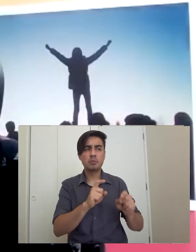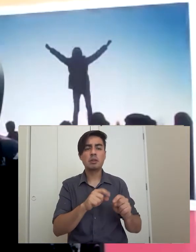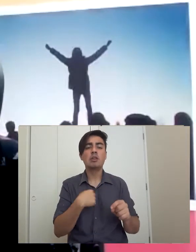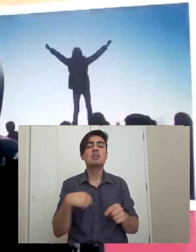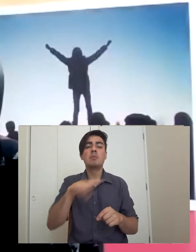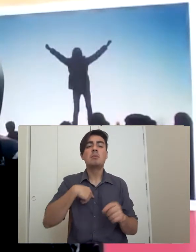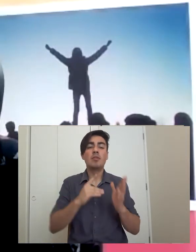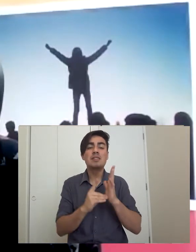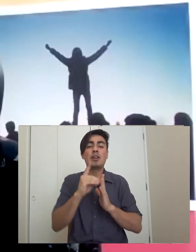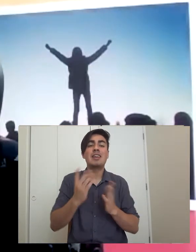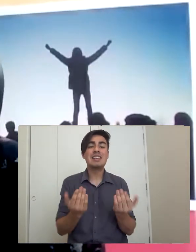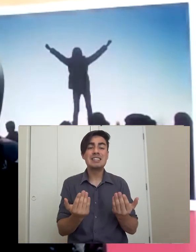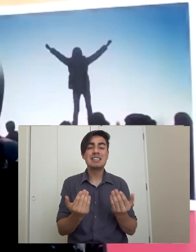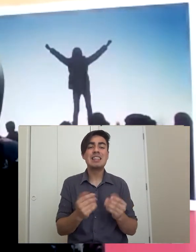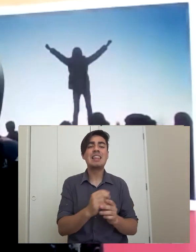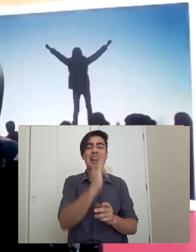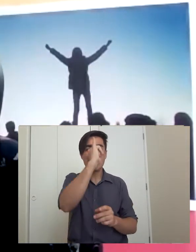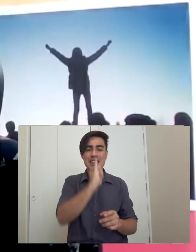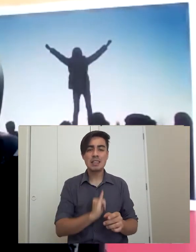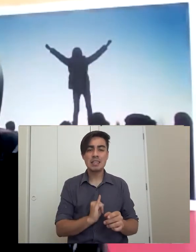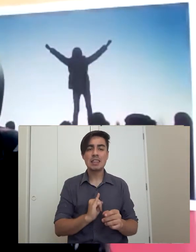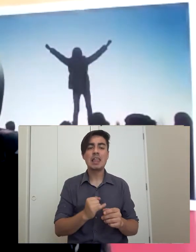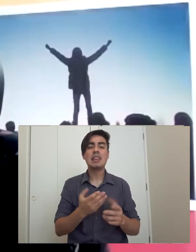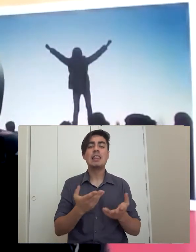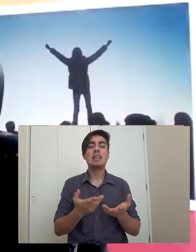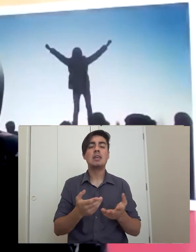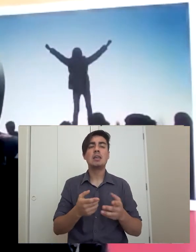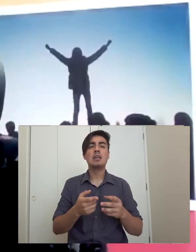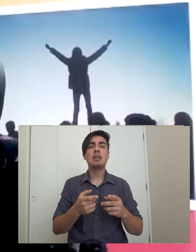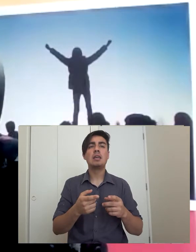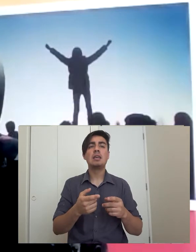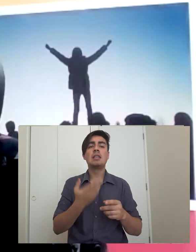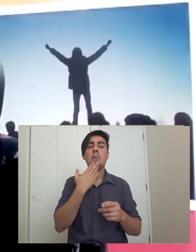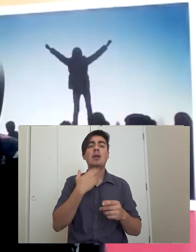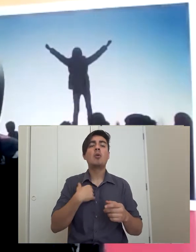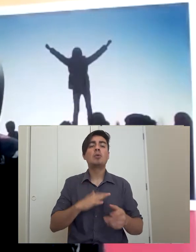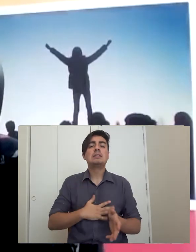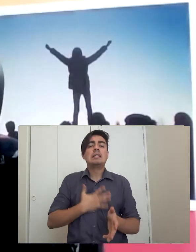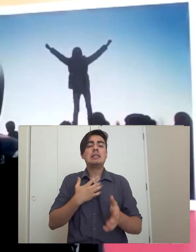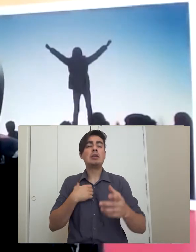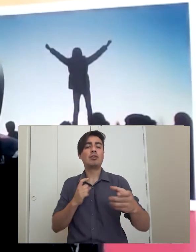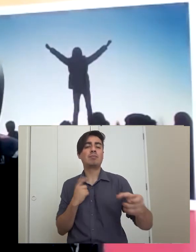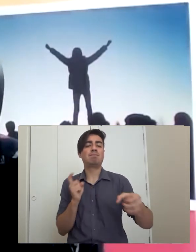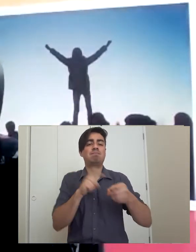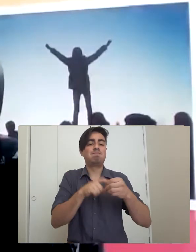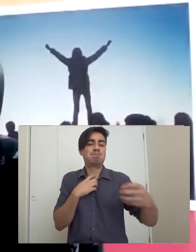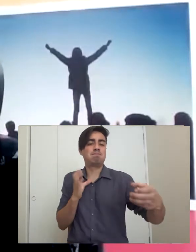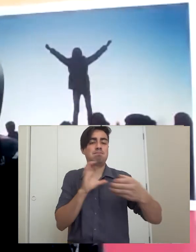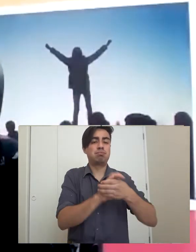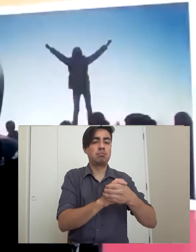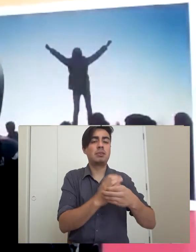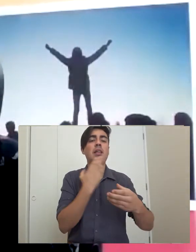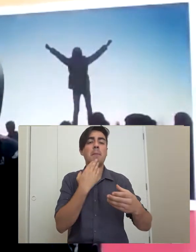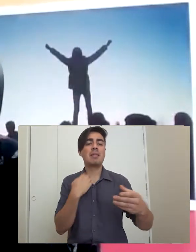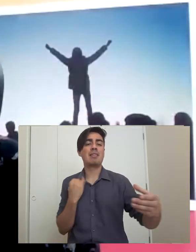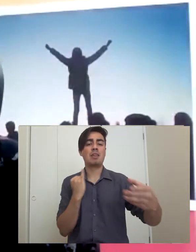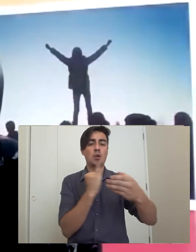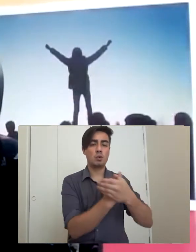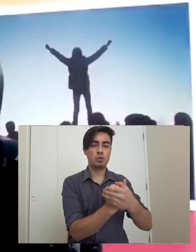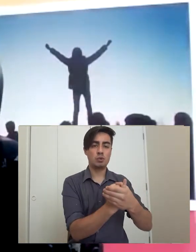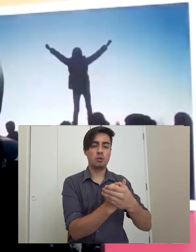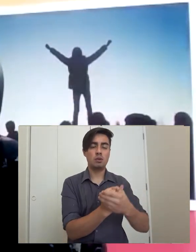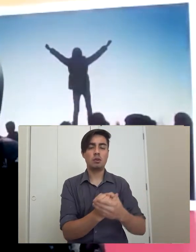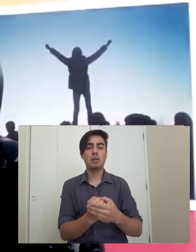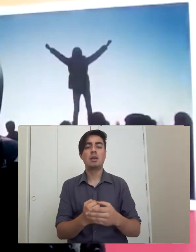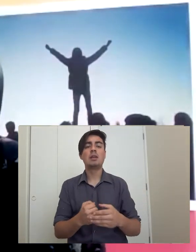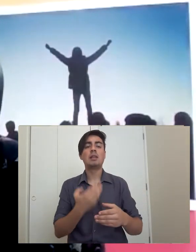la necesidad de identidad, de significado y crear un sentido de pertenencia y de inclusión. Y